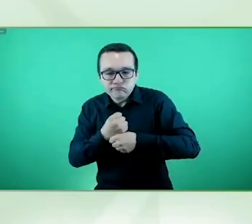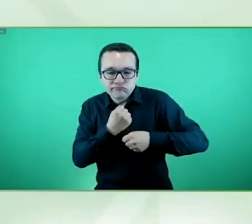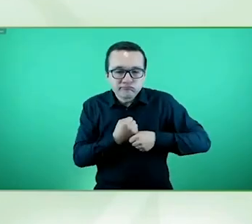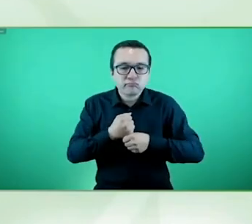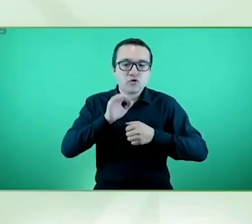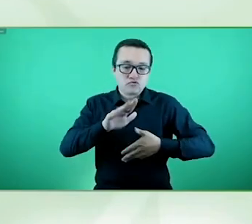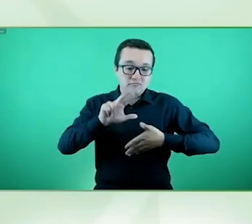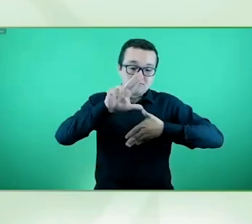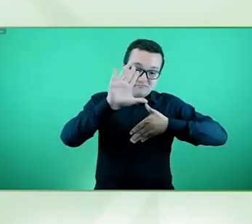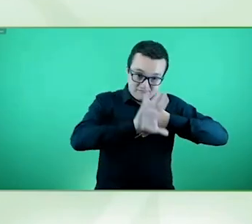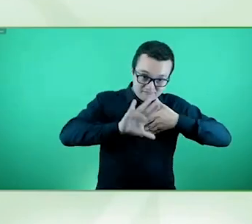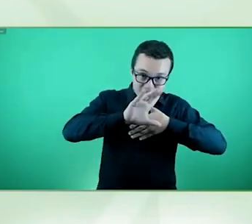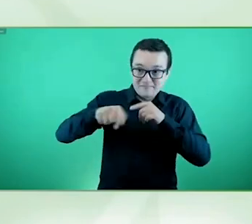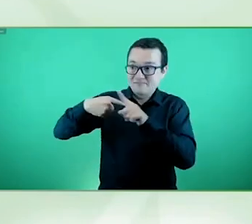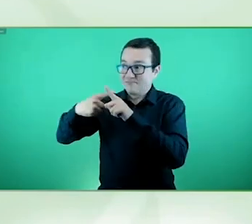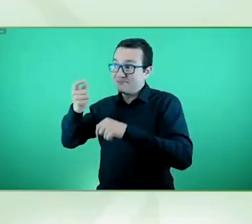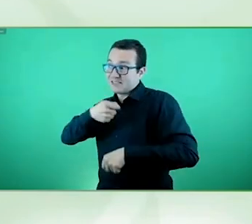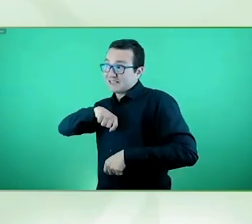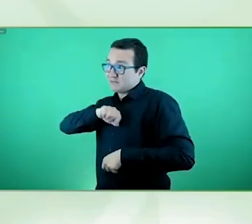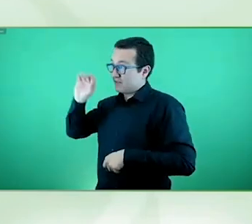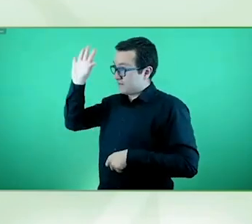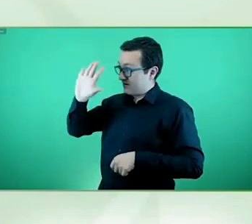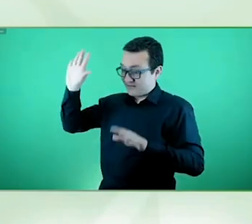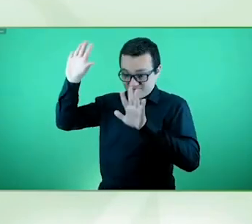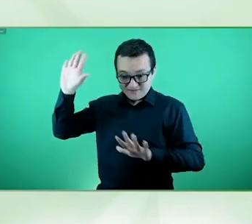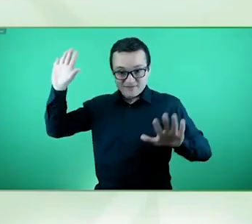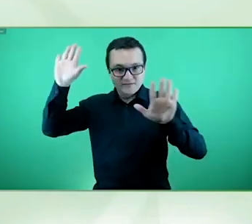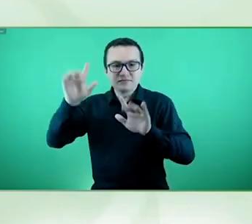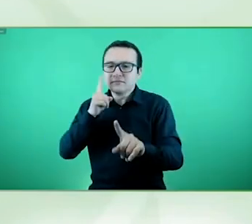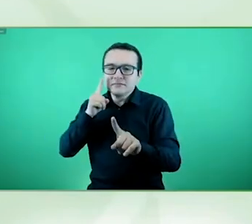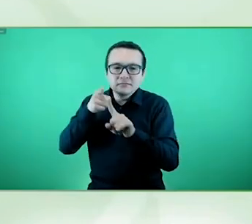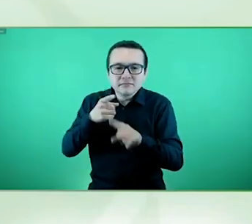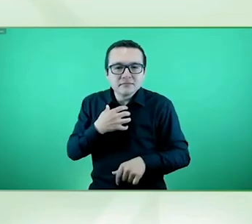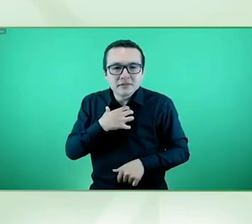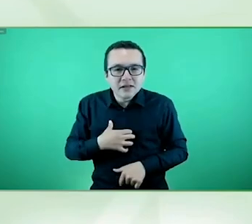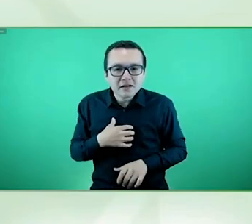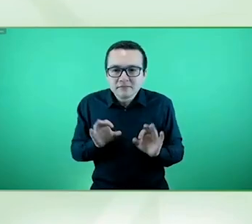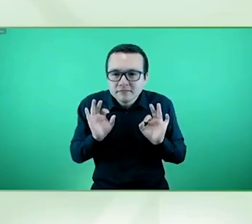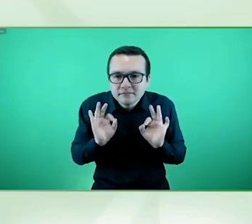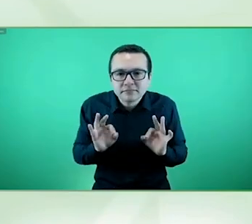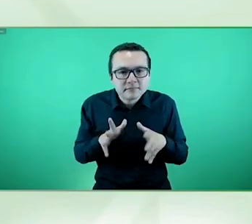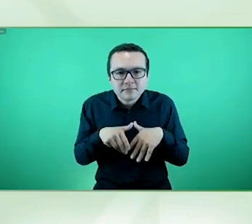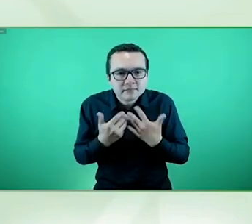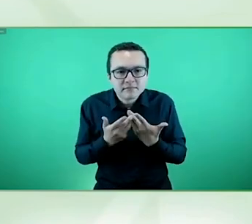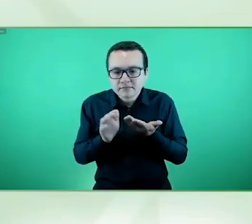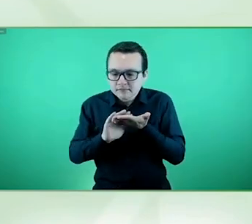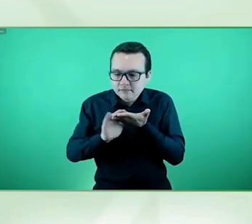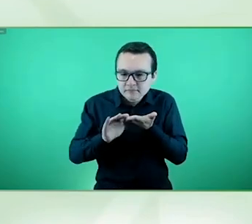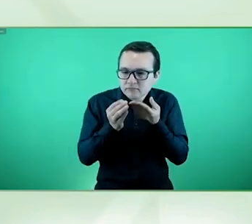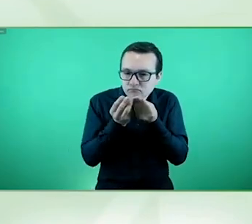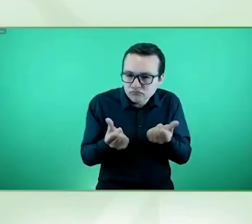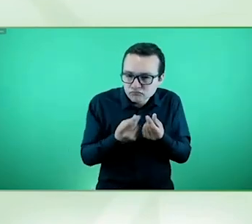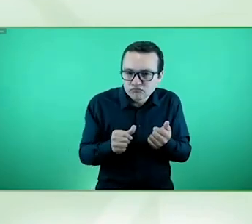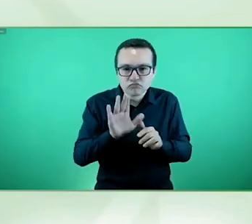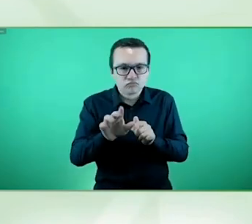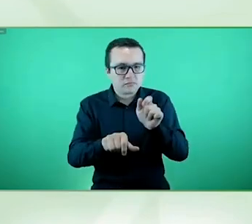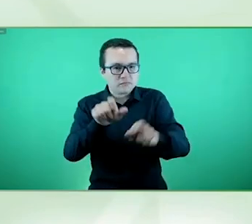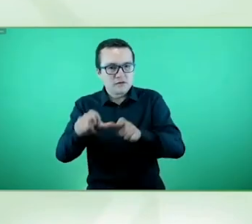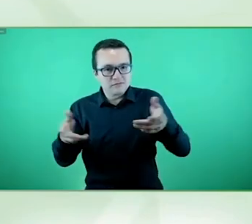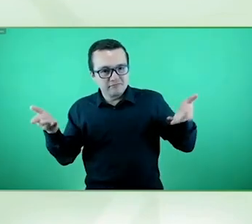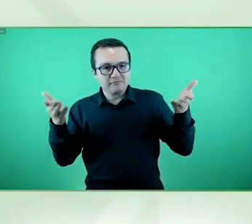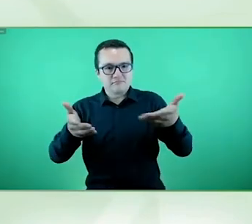es mostrar las soluciones que ofrecen oportunidades a las personas con discapacidad para avanzar hacia una vida independiente a través